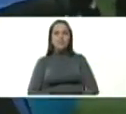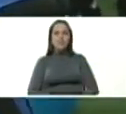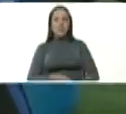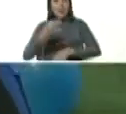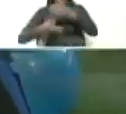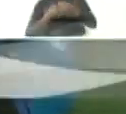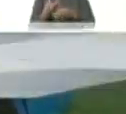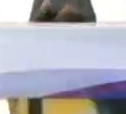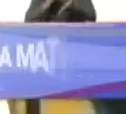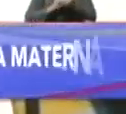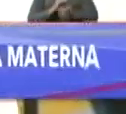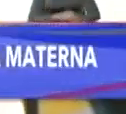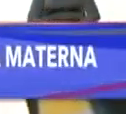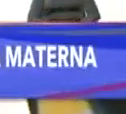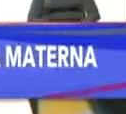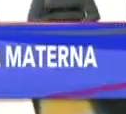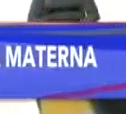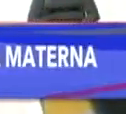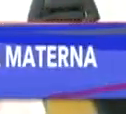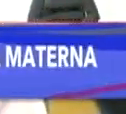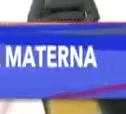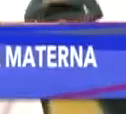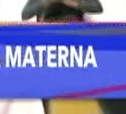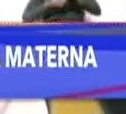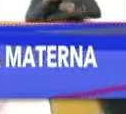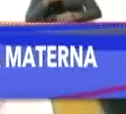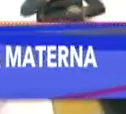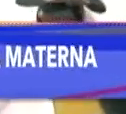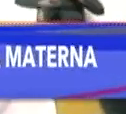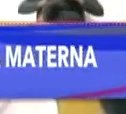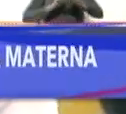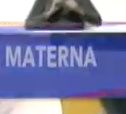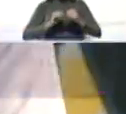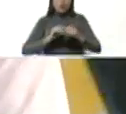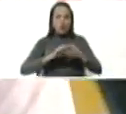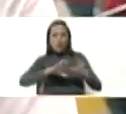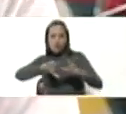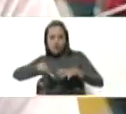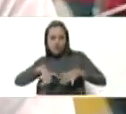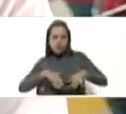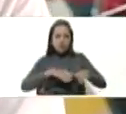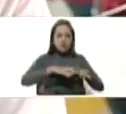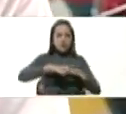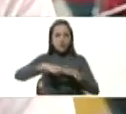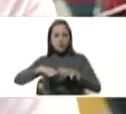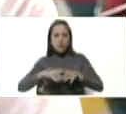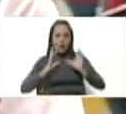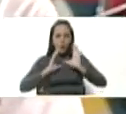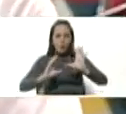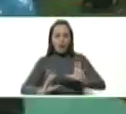bien, entonces, estamos haciendo los movimientos, ¿verdad?, circulatorios de la cadera,